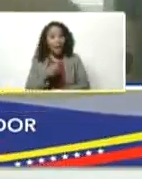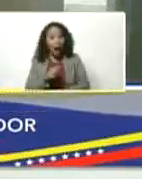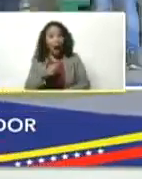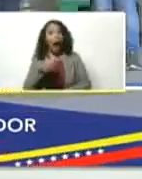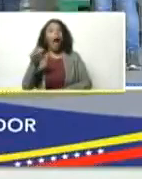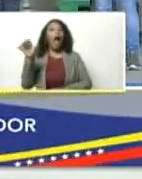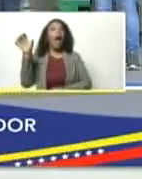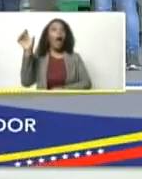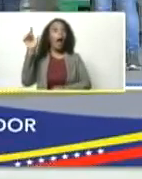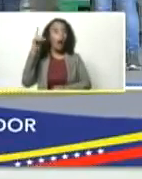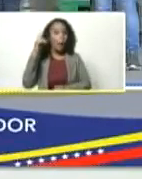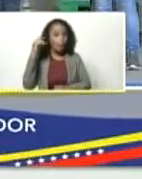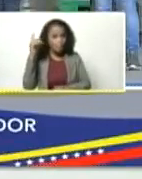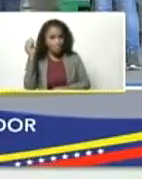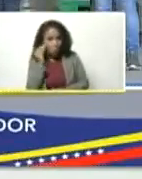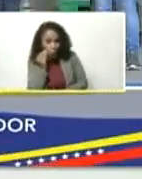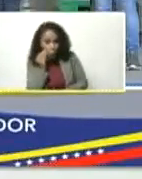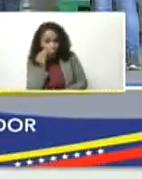atulampado,